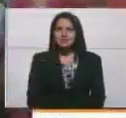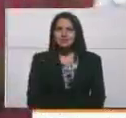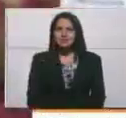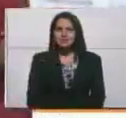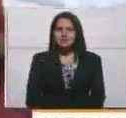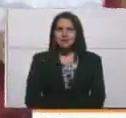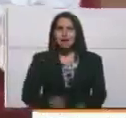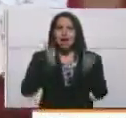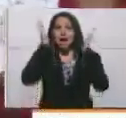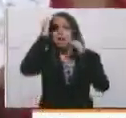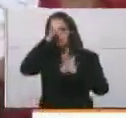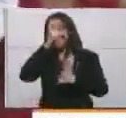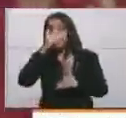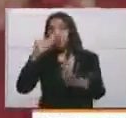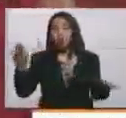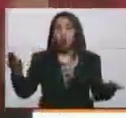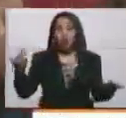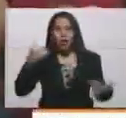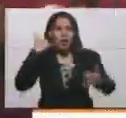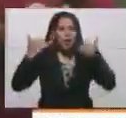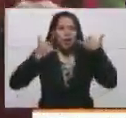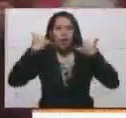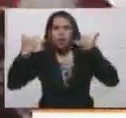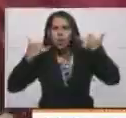Atención, aló, aló, aló, aló.